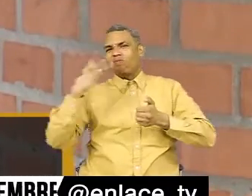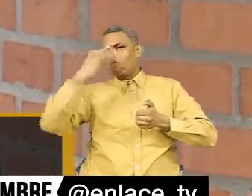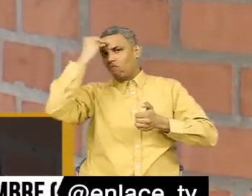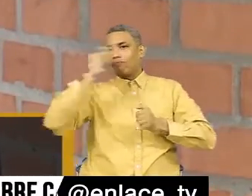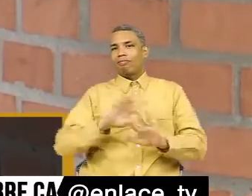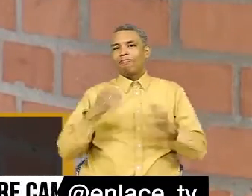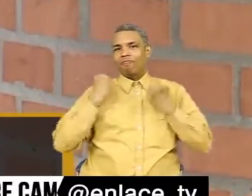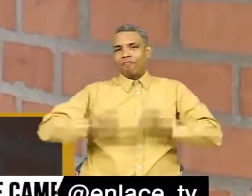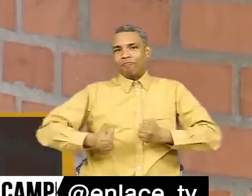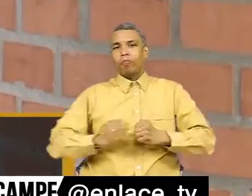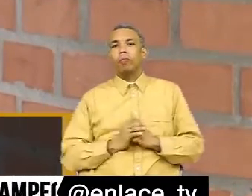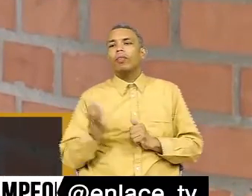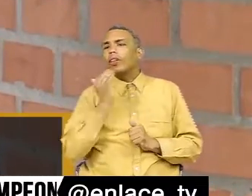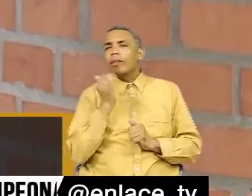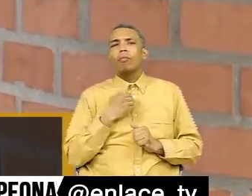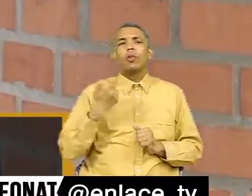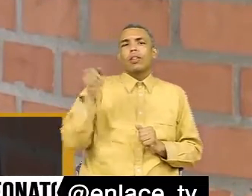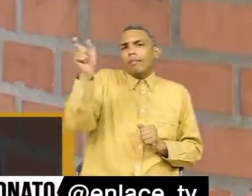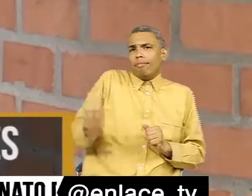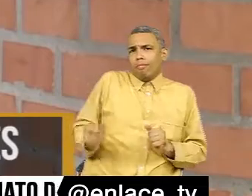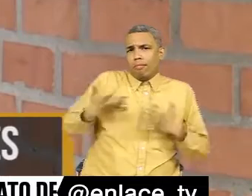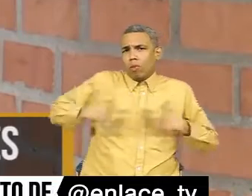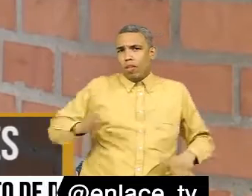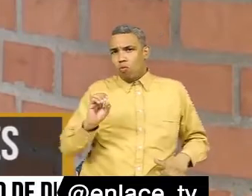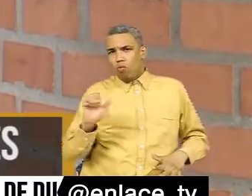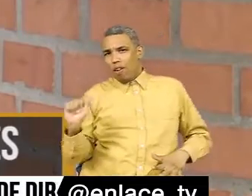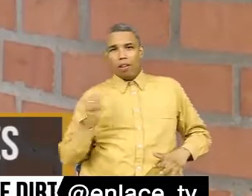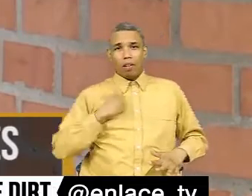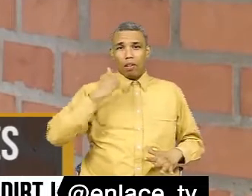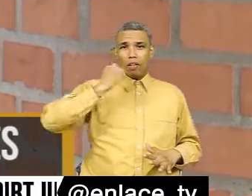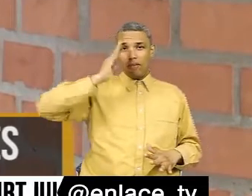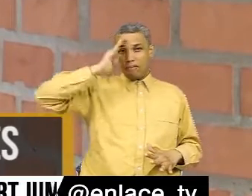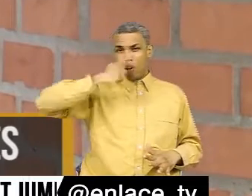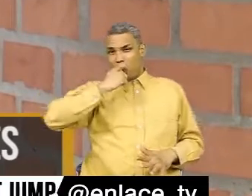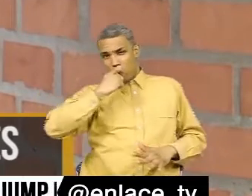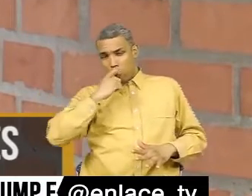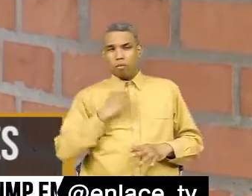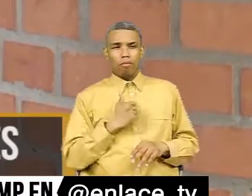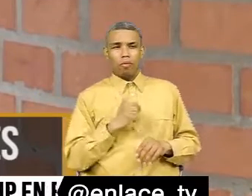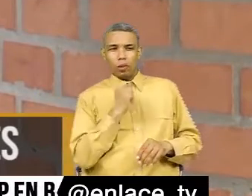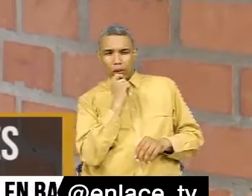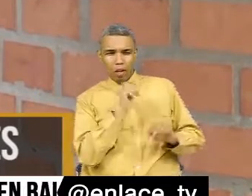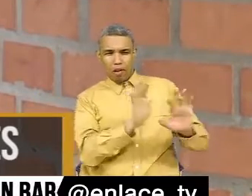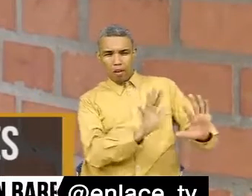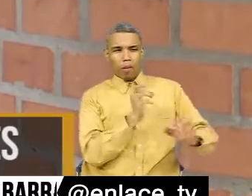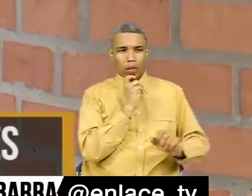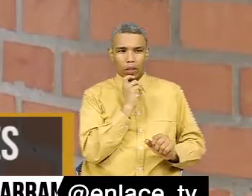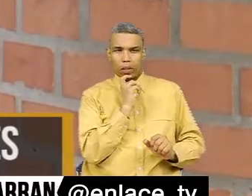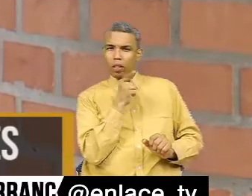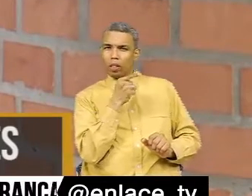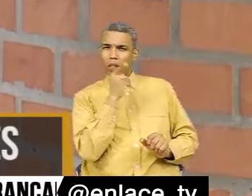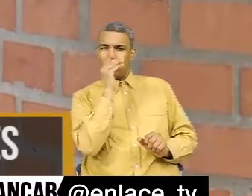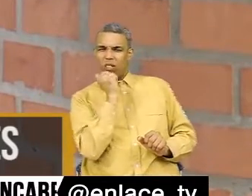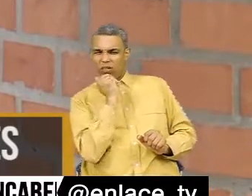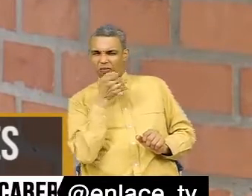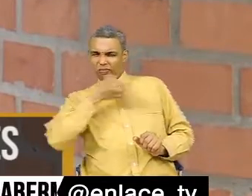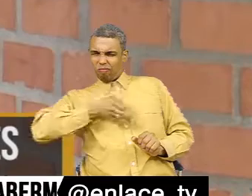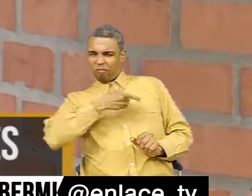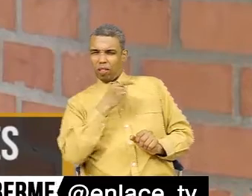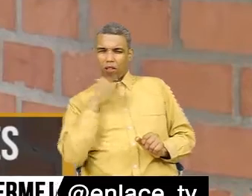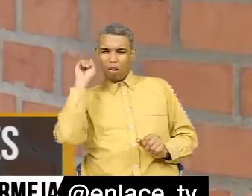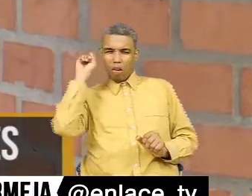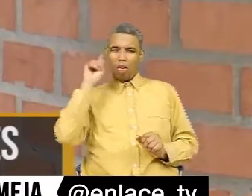un conductor en la vía va a estar con las capacidades de hacer pruebas de alcoholemia, de hacer los procedimientos de elaboración de comparendos,